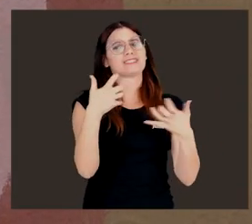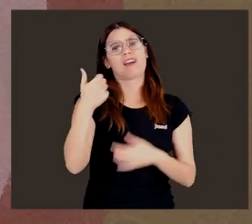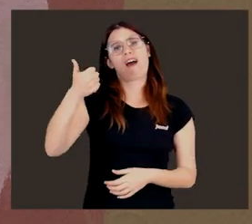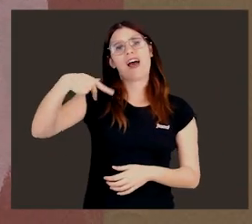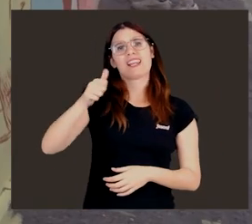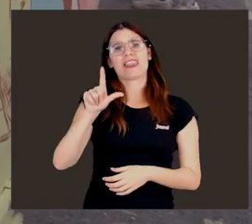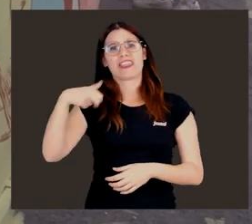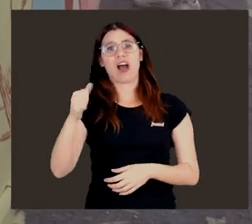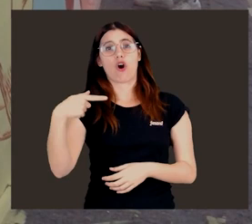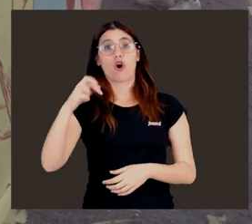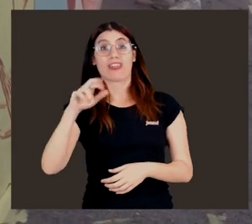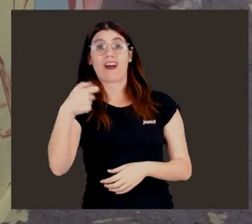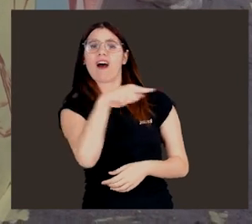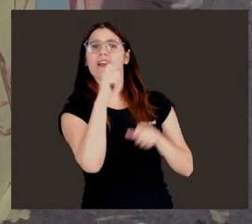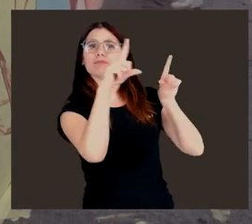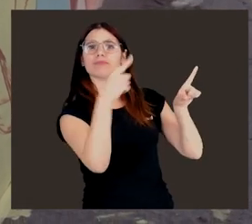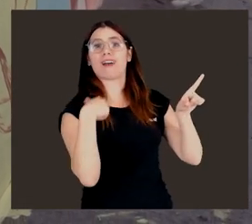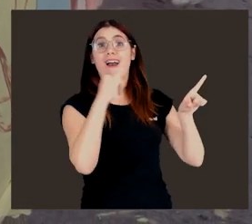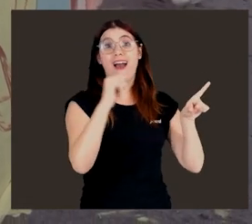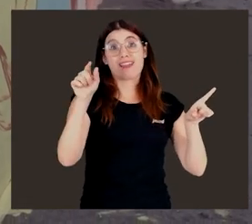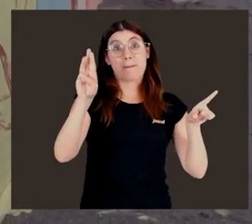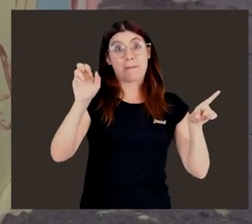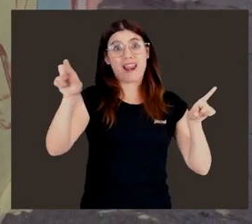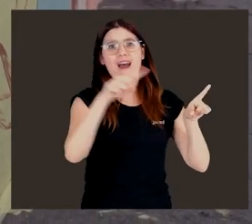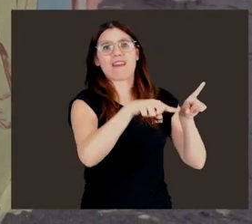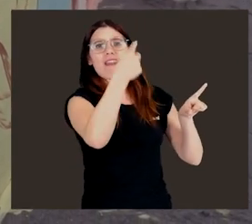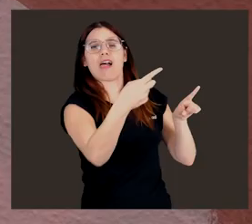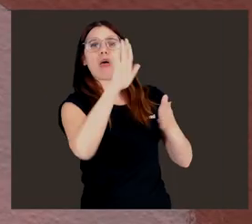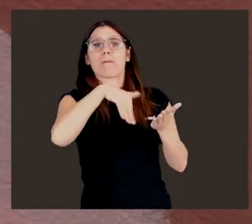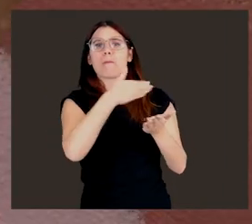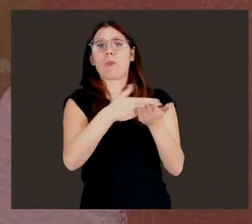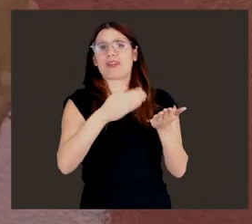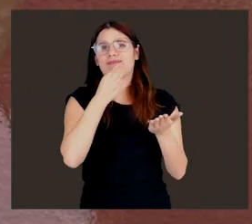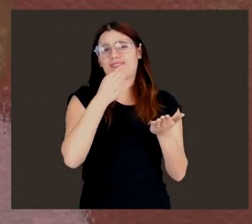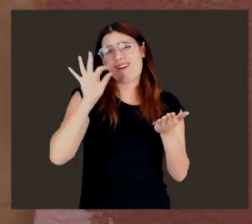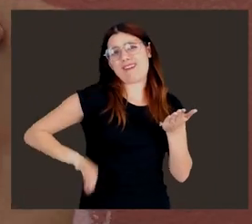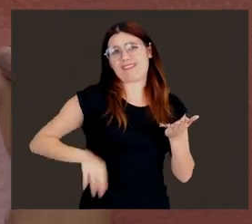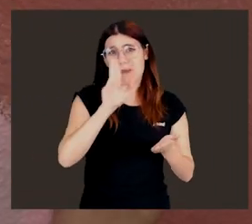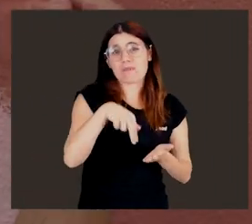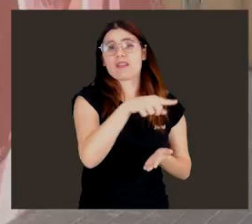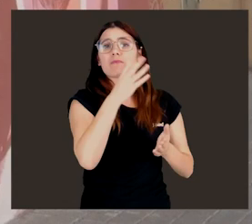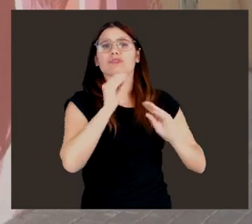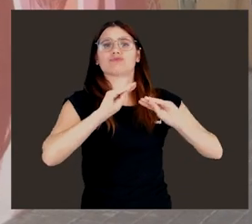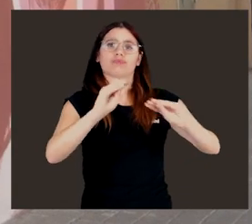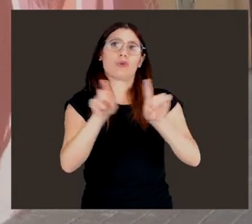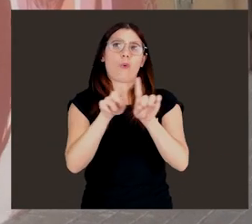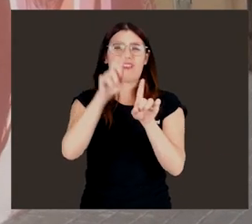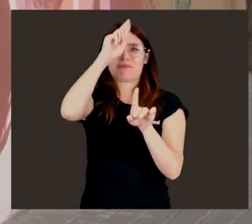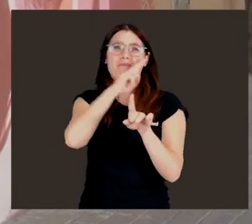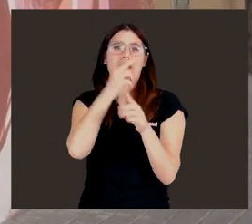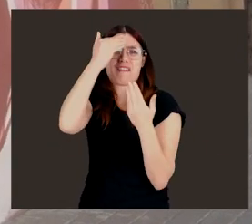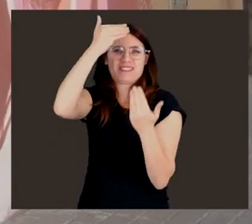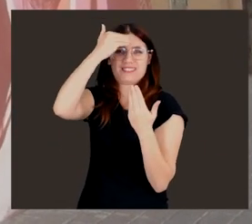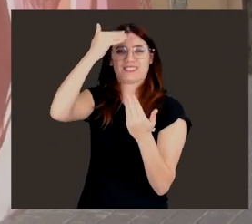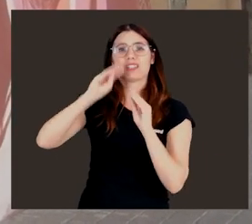alcollana Alicia Jordà. En él retrata a Pilar Roch junto al restaurador Gianluigi Colalucci y al poeta Francisco Brines, a los que Roch considera a sus